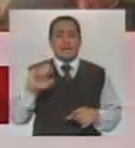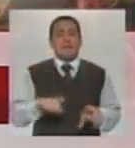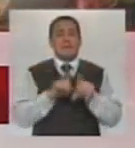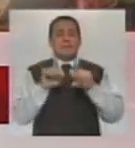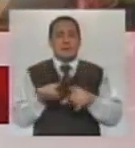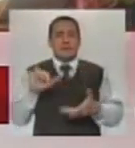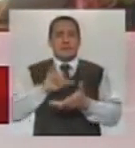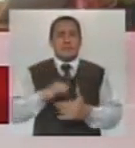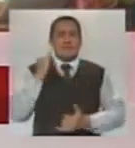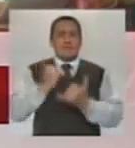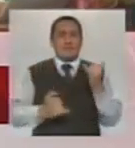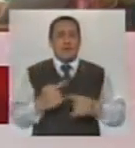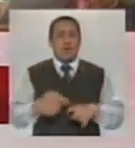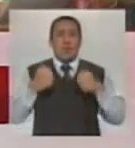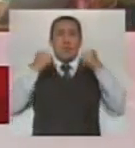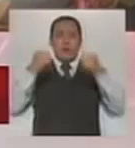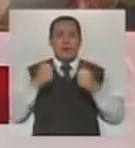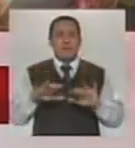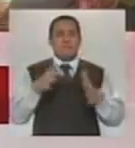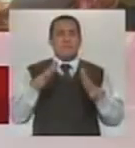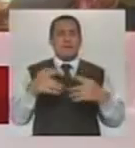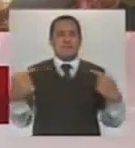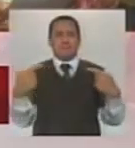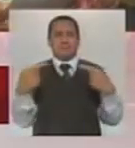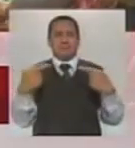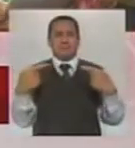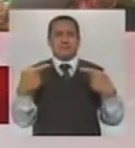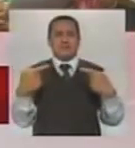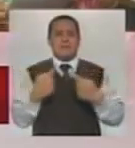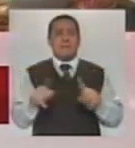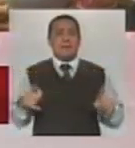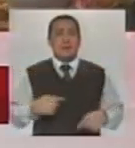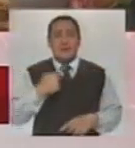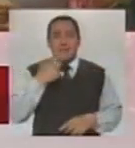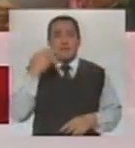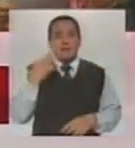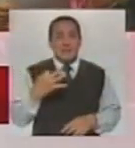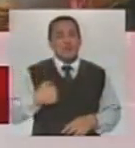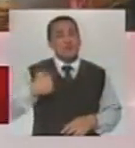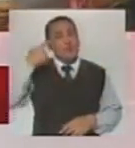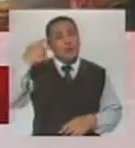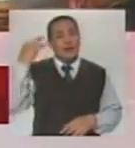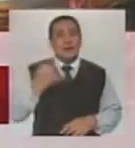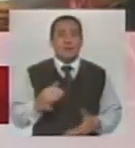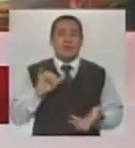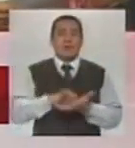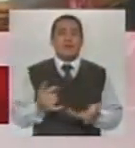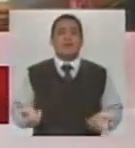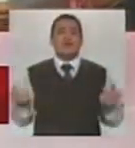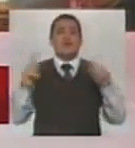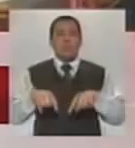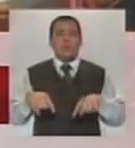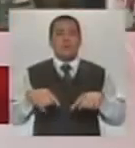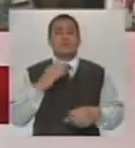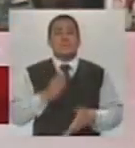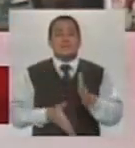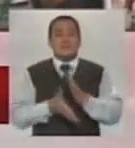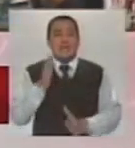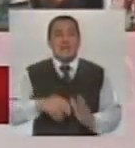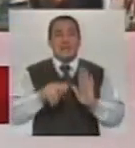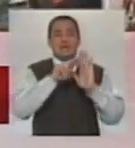hacer su huelga y entre el otro parece un contrapunteo. Pero en la realidad creo que una vez que salga la